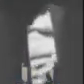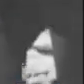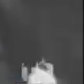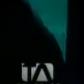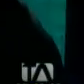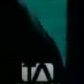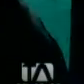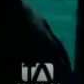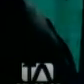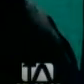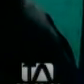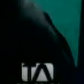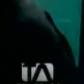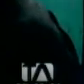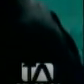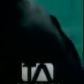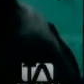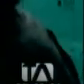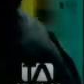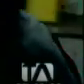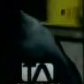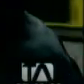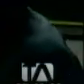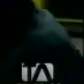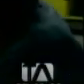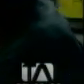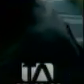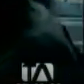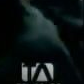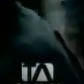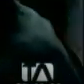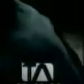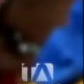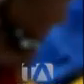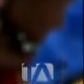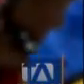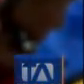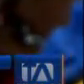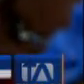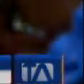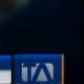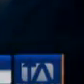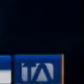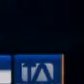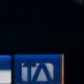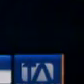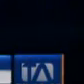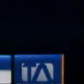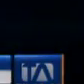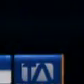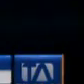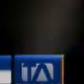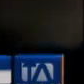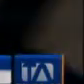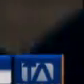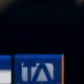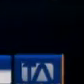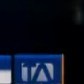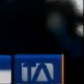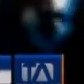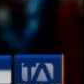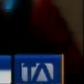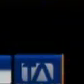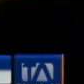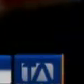Twitter, @24horasUIO. Hoy compartiremos con ustedes impactantes testimonios de mujeres que han sido víctimas